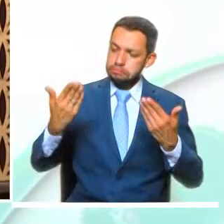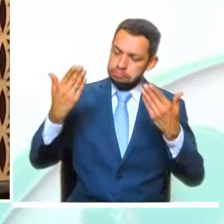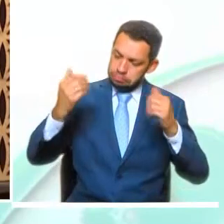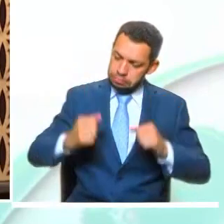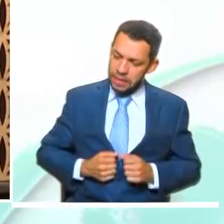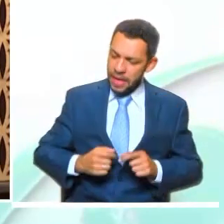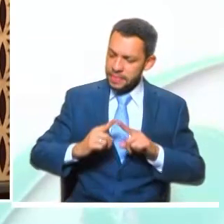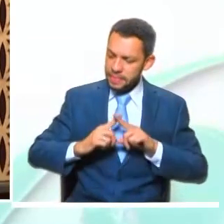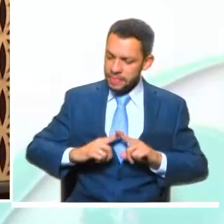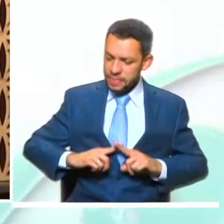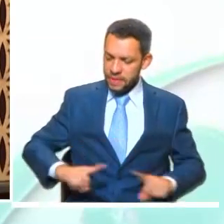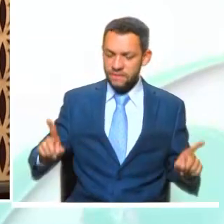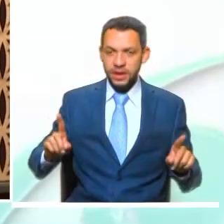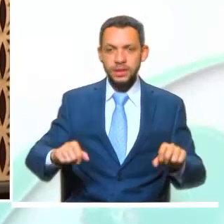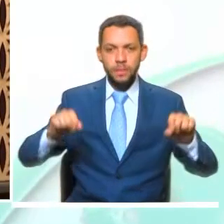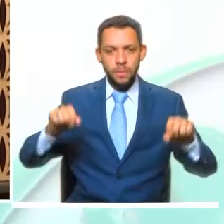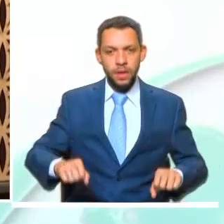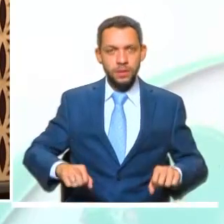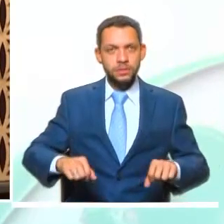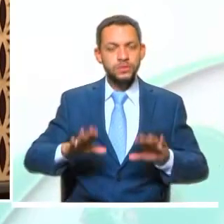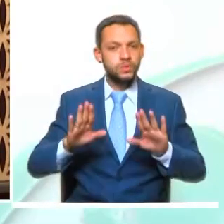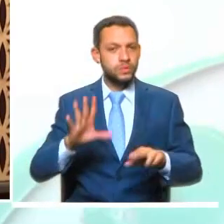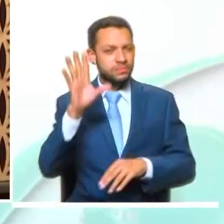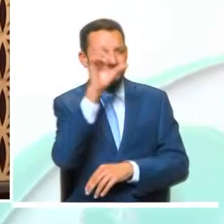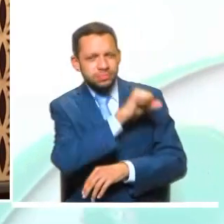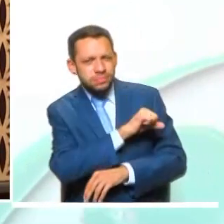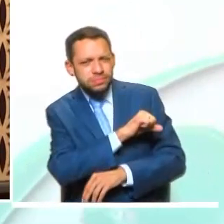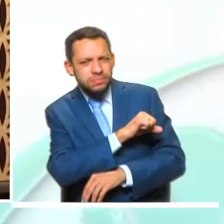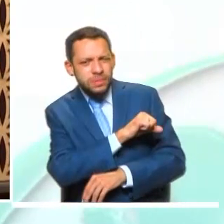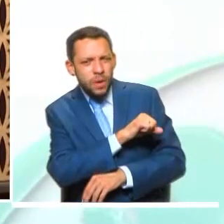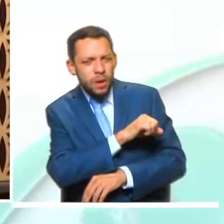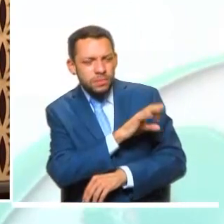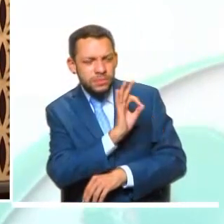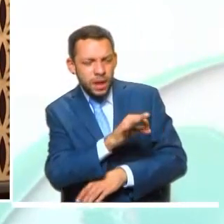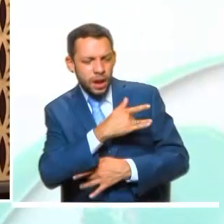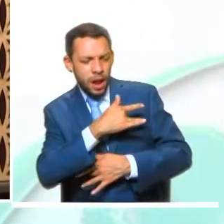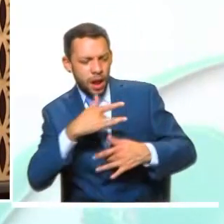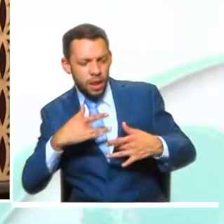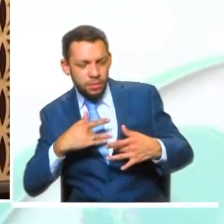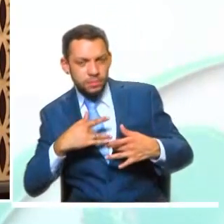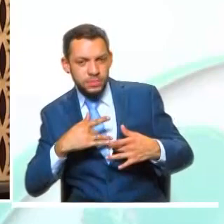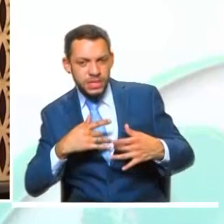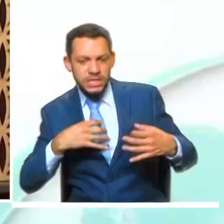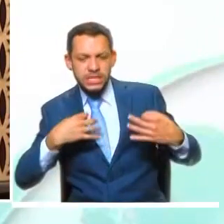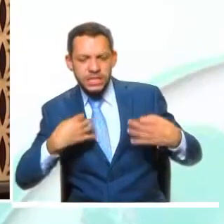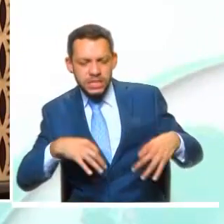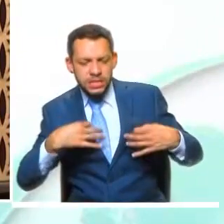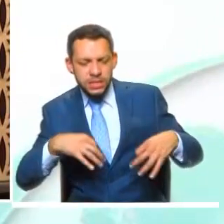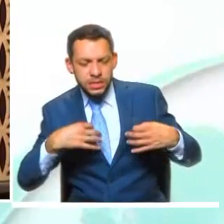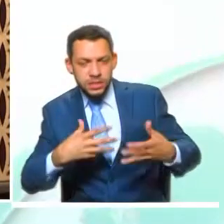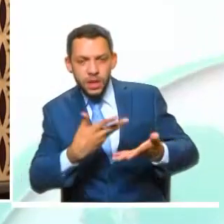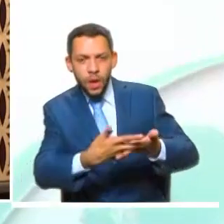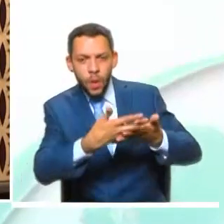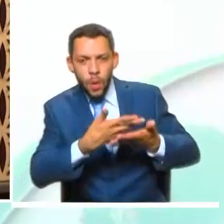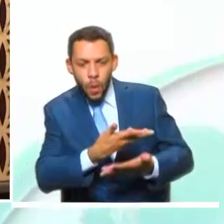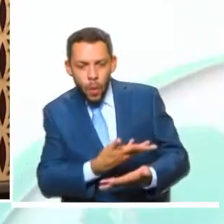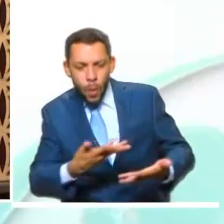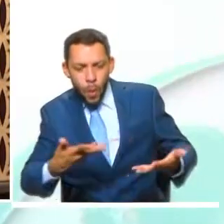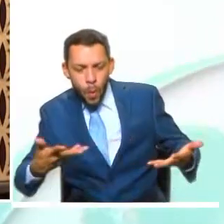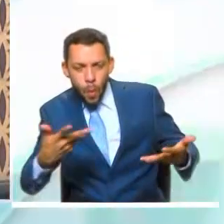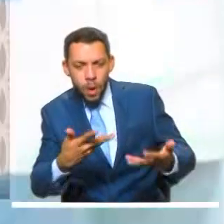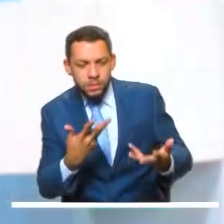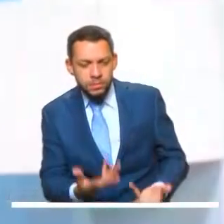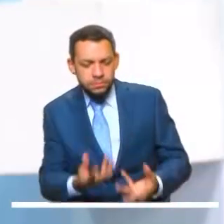diferente ustedes se dan cuenta de tener la medicina y todos sus complementos adicionales